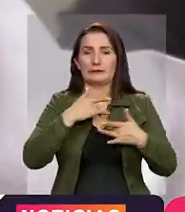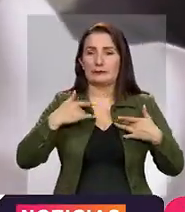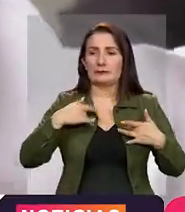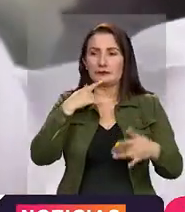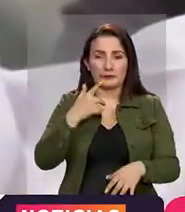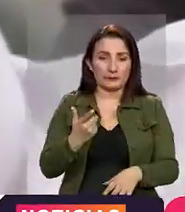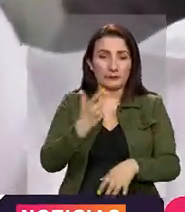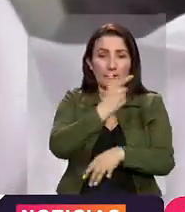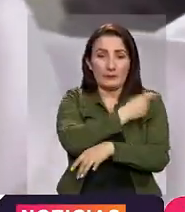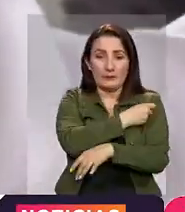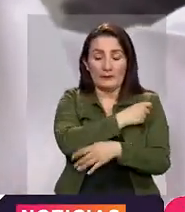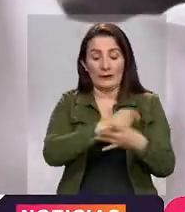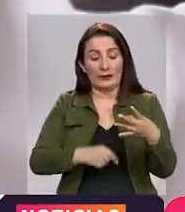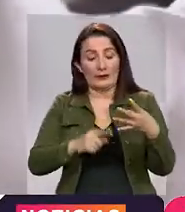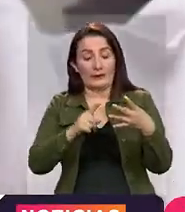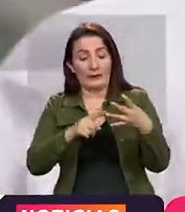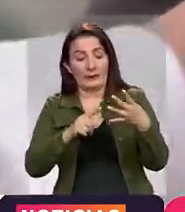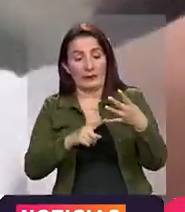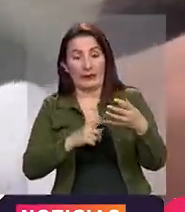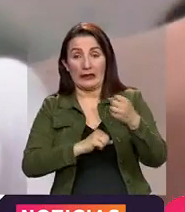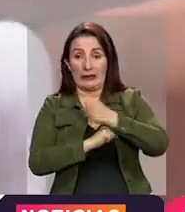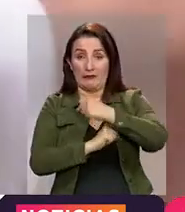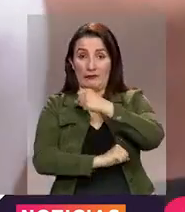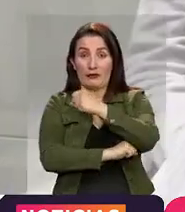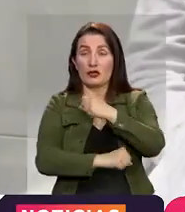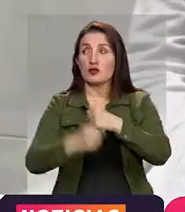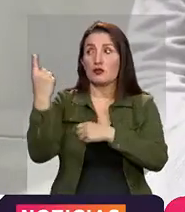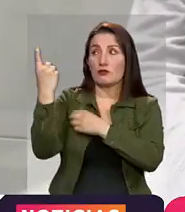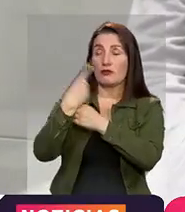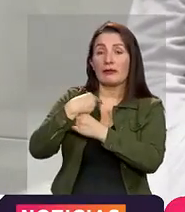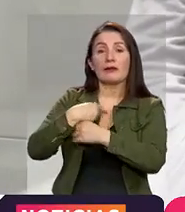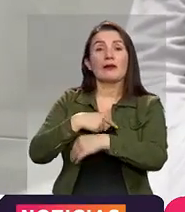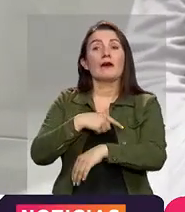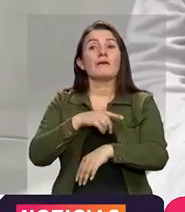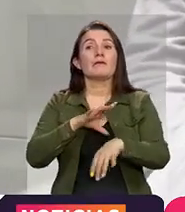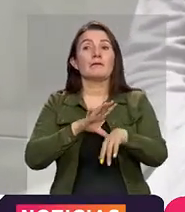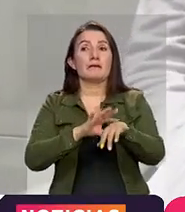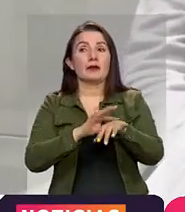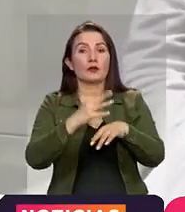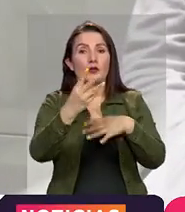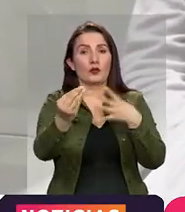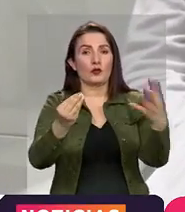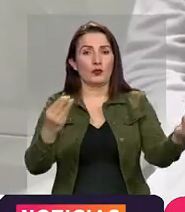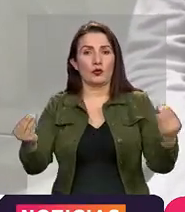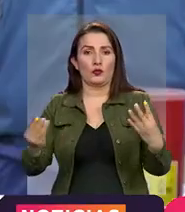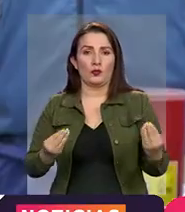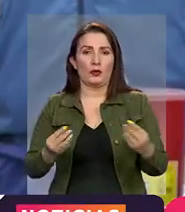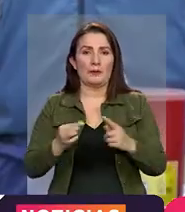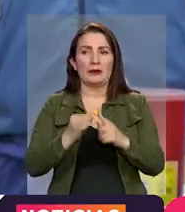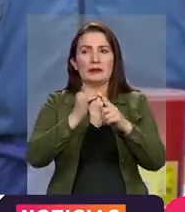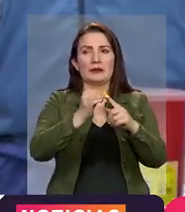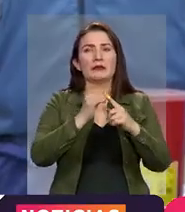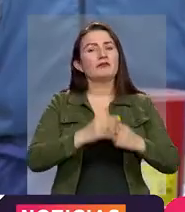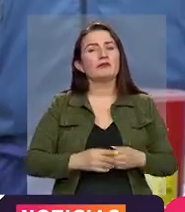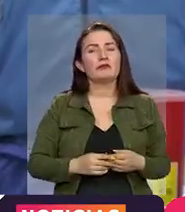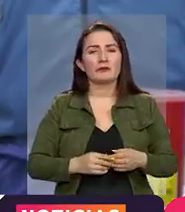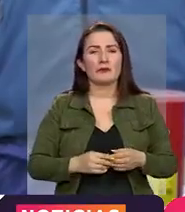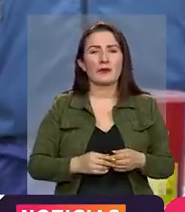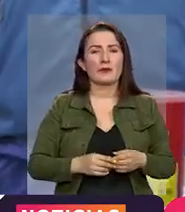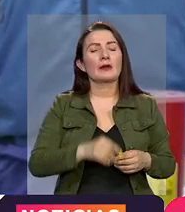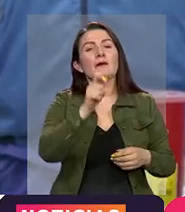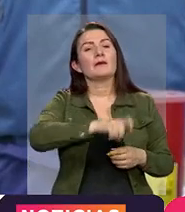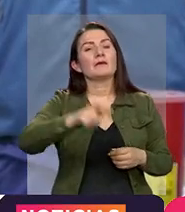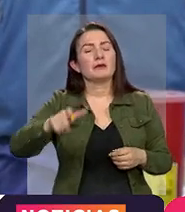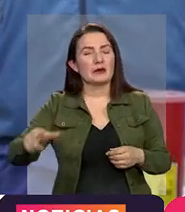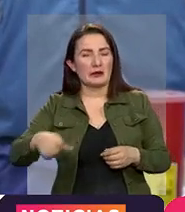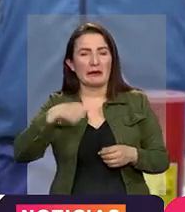la aplicación de segundas dosis de refuerzo solo será bajo fórmula médica y en grupos poblacionales específicos. Se trata de las personas